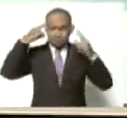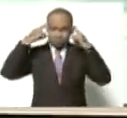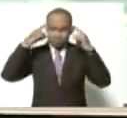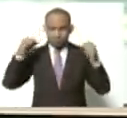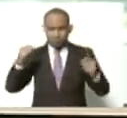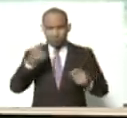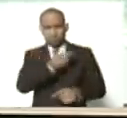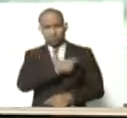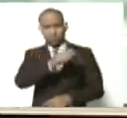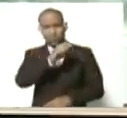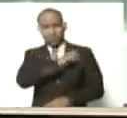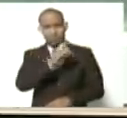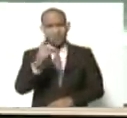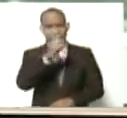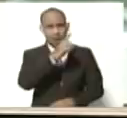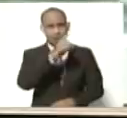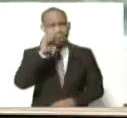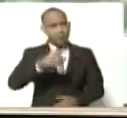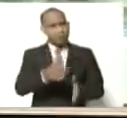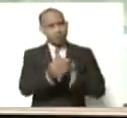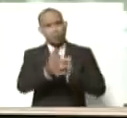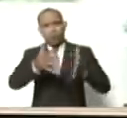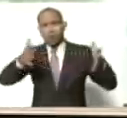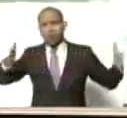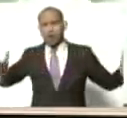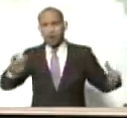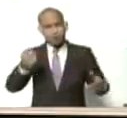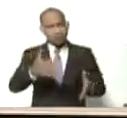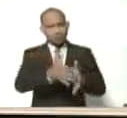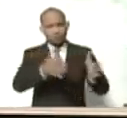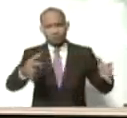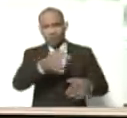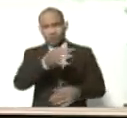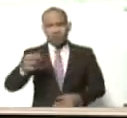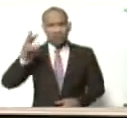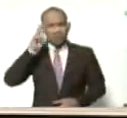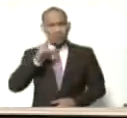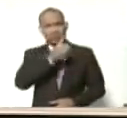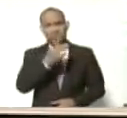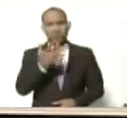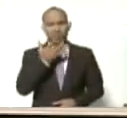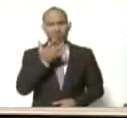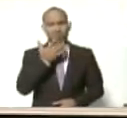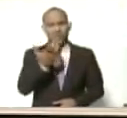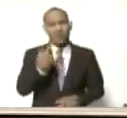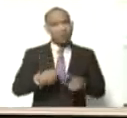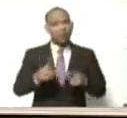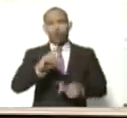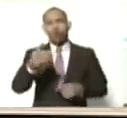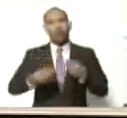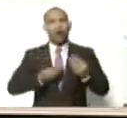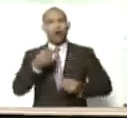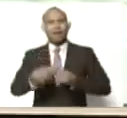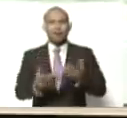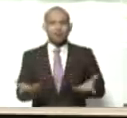policía española es muy grande. Es grande, es de gran calidad, sería muy sencillo, pero no lo quieren hacer.